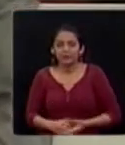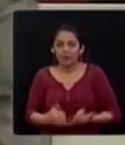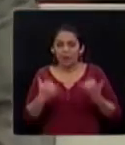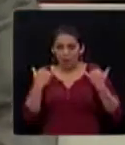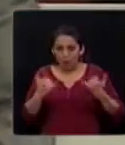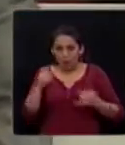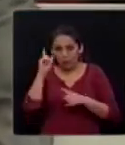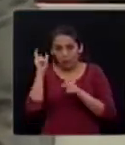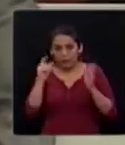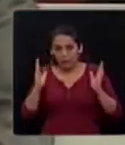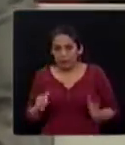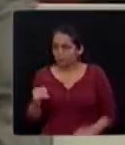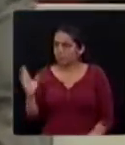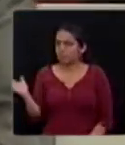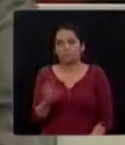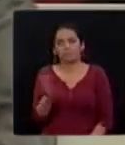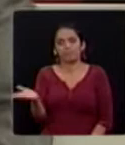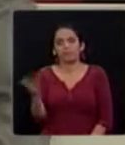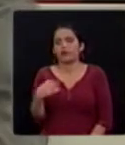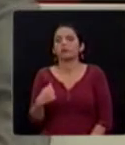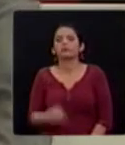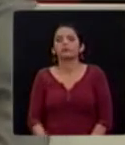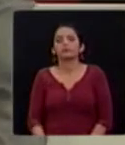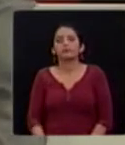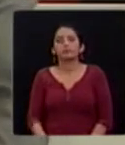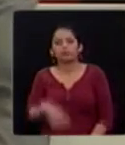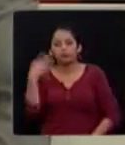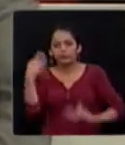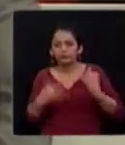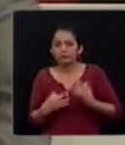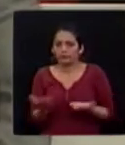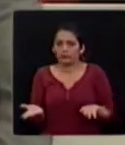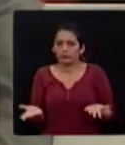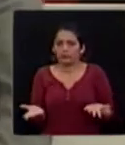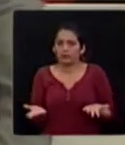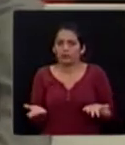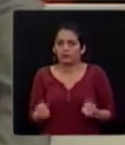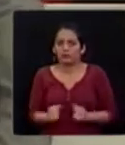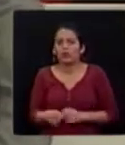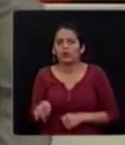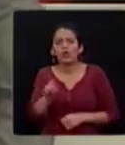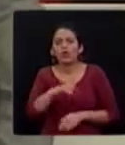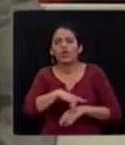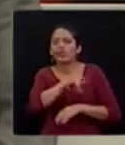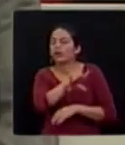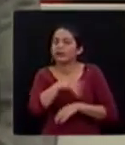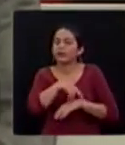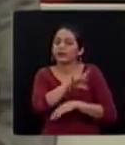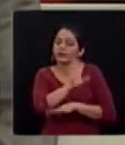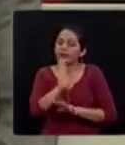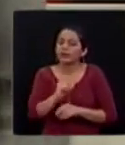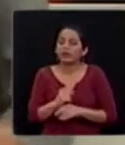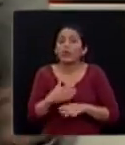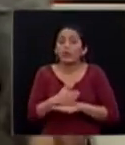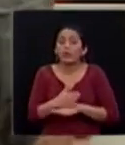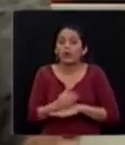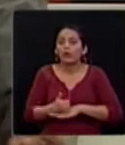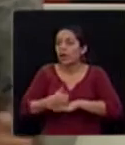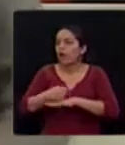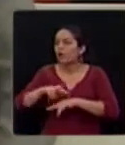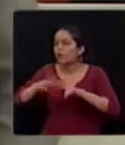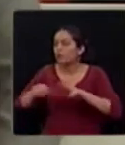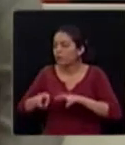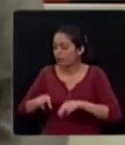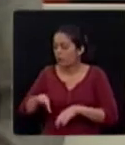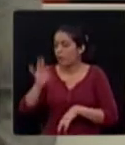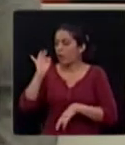fiscal tiene que tomar acciones. Si no, Fernando, ¿qué es lo que va a ocurrir? Va a ocurrir que cuando ya la justicia comience a actuar, nos vamos a encontrar con el